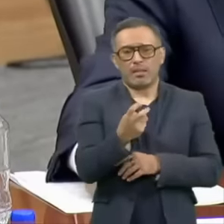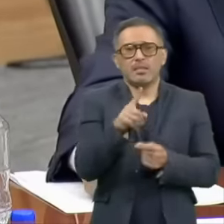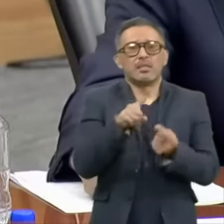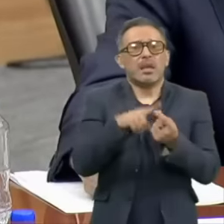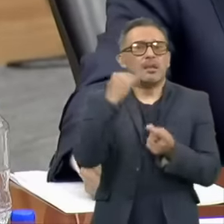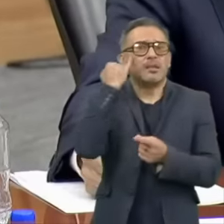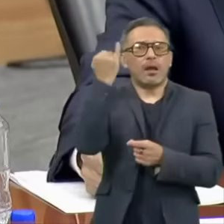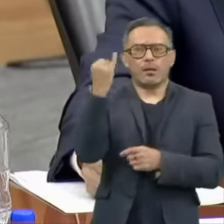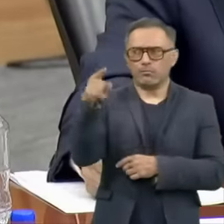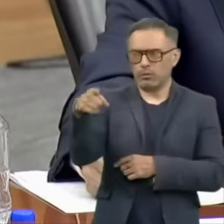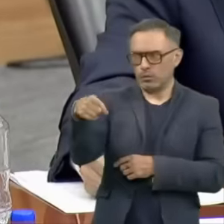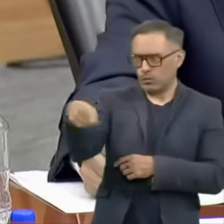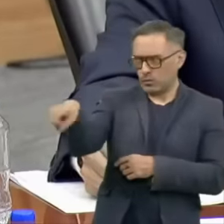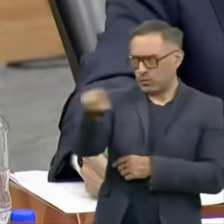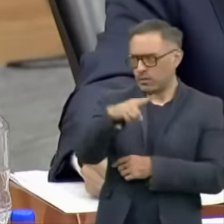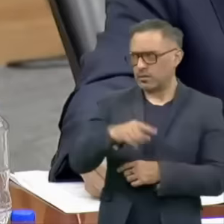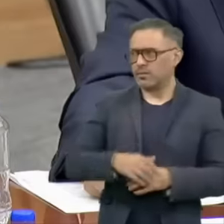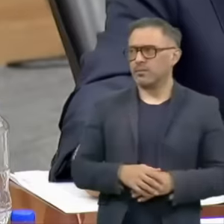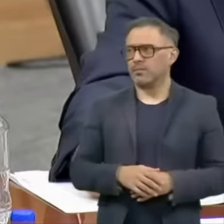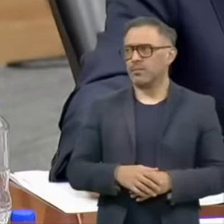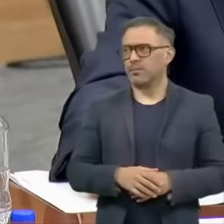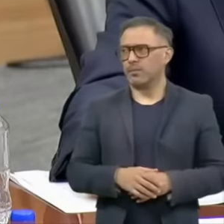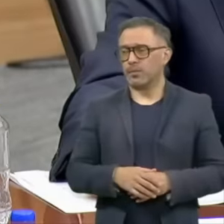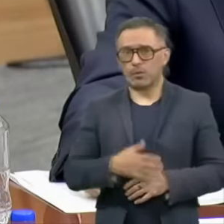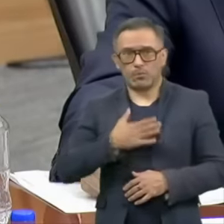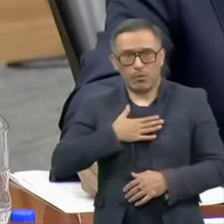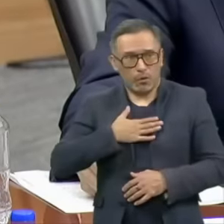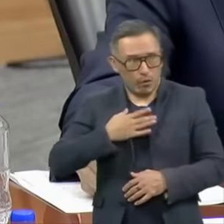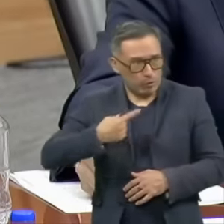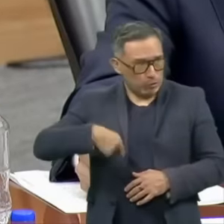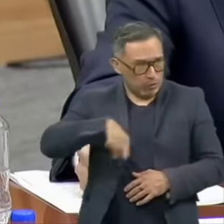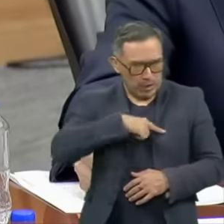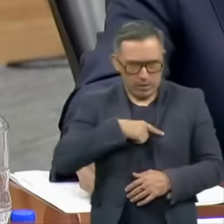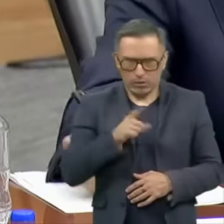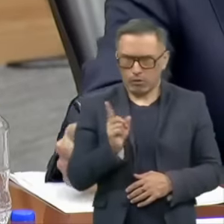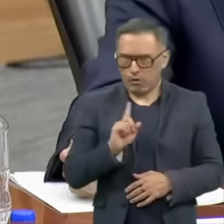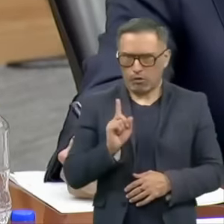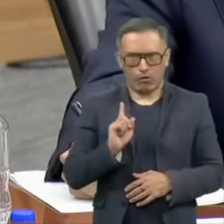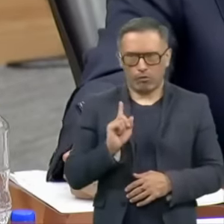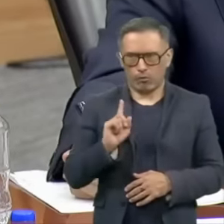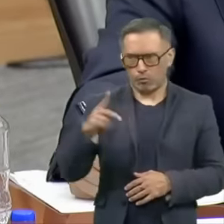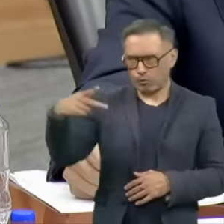ustedes, no por nosotros, por ustedes.